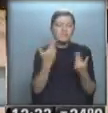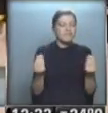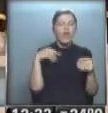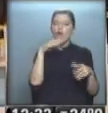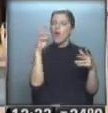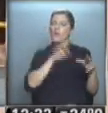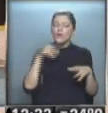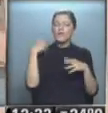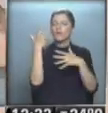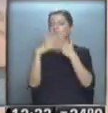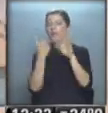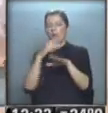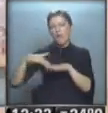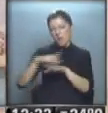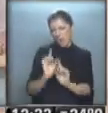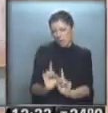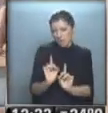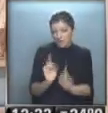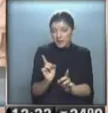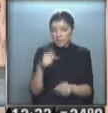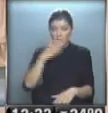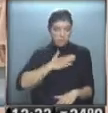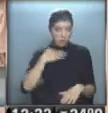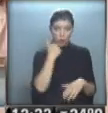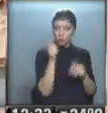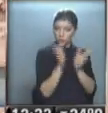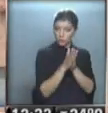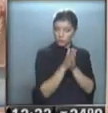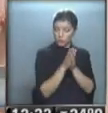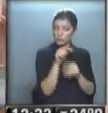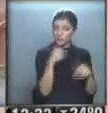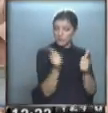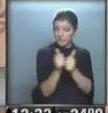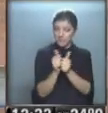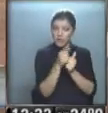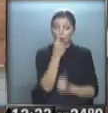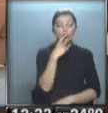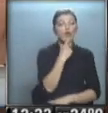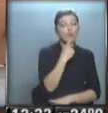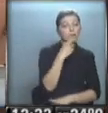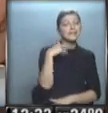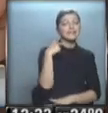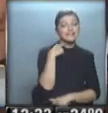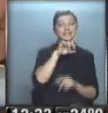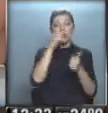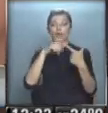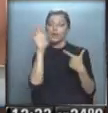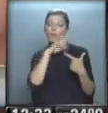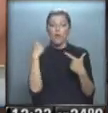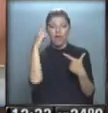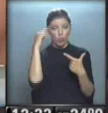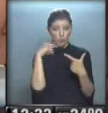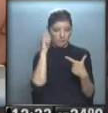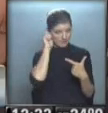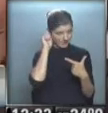mezclaba con los sonidos propios de la barriada pakistaní donde vivía con sus hijos Zubair, de 13 años, y Nabila, de 9.